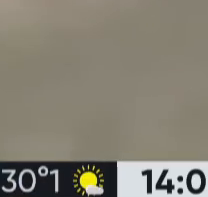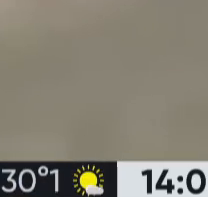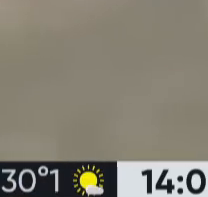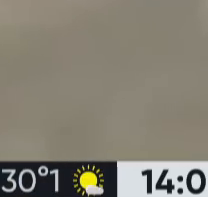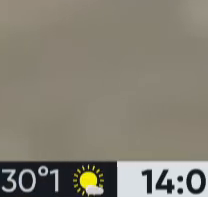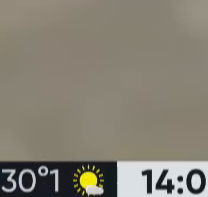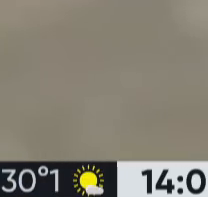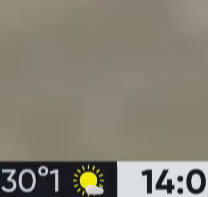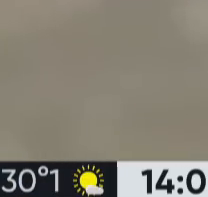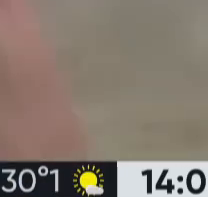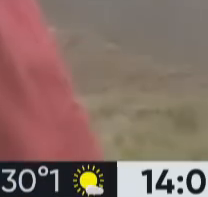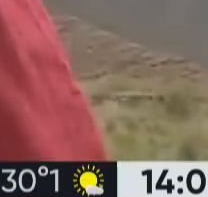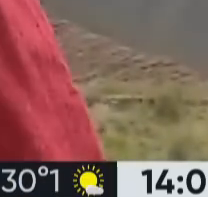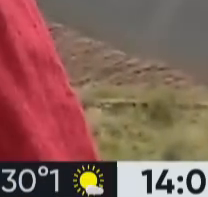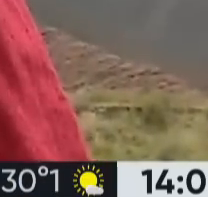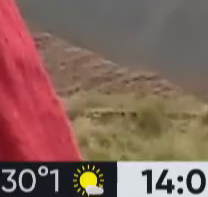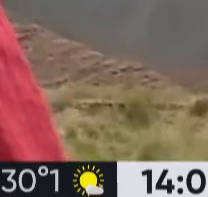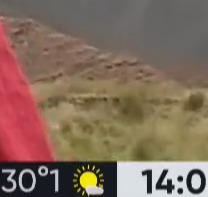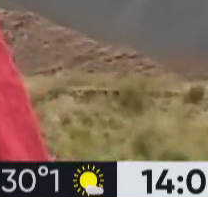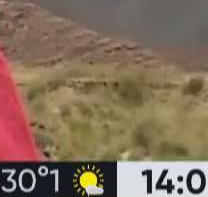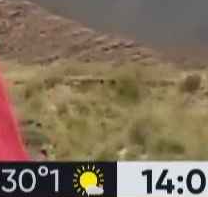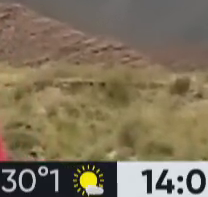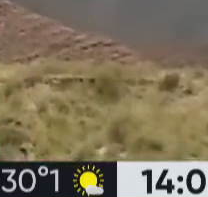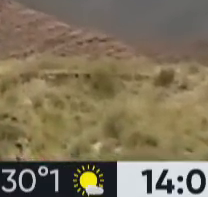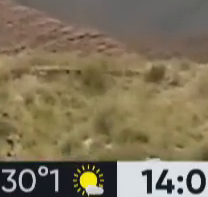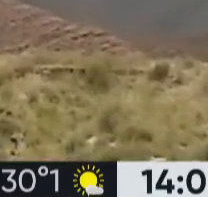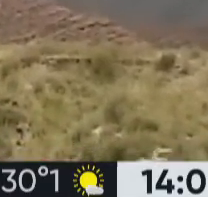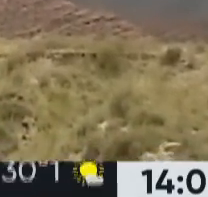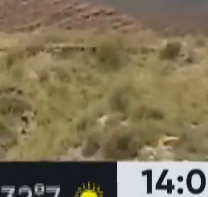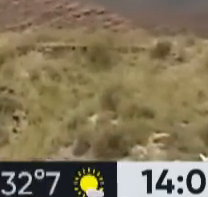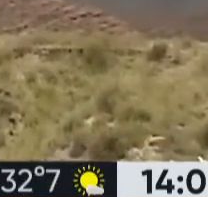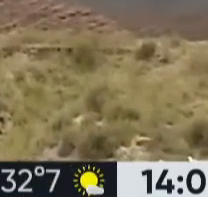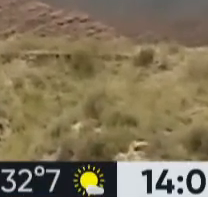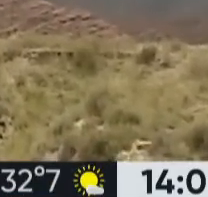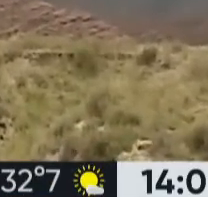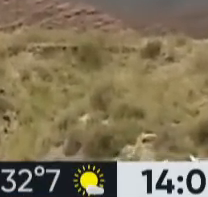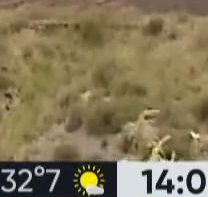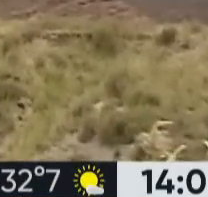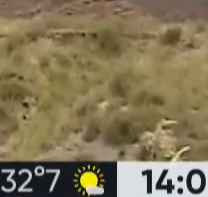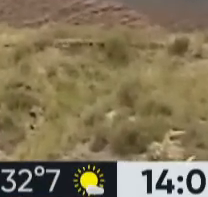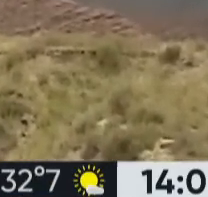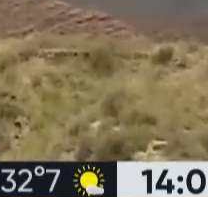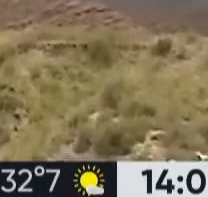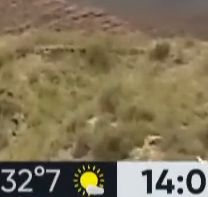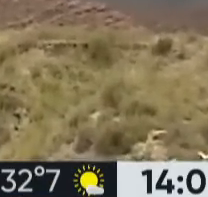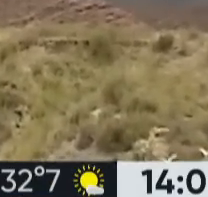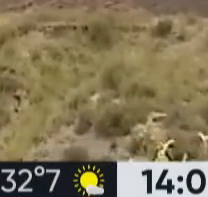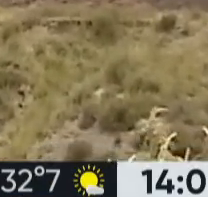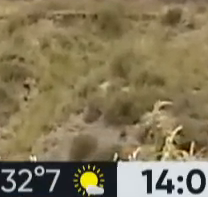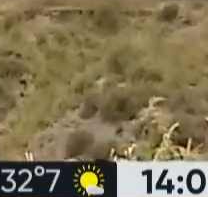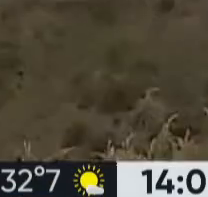todas son una bendición para que cante Fernando y palpite su